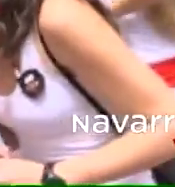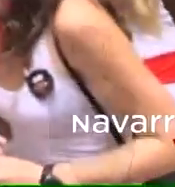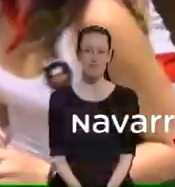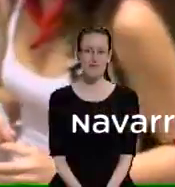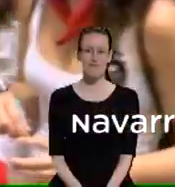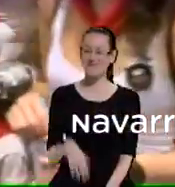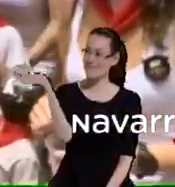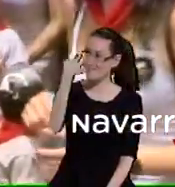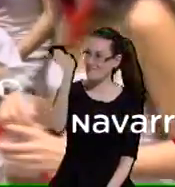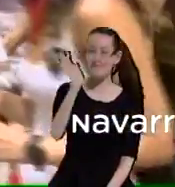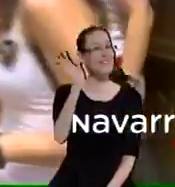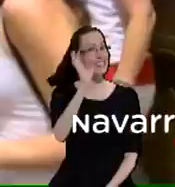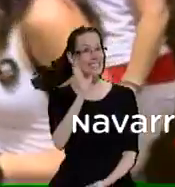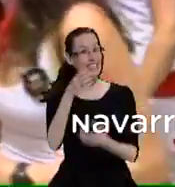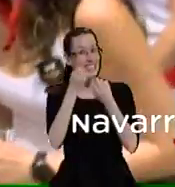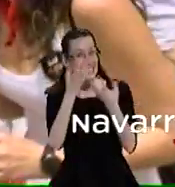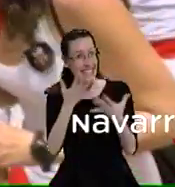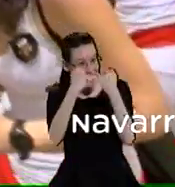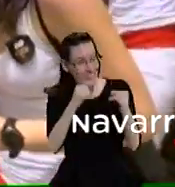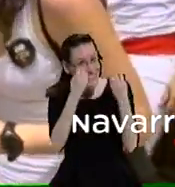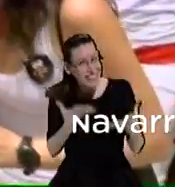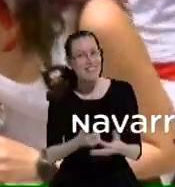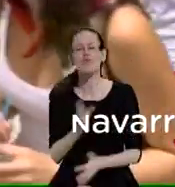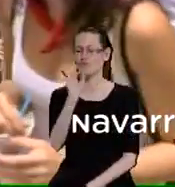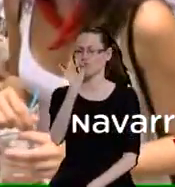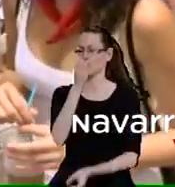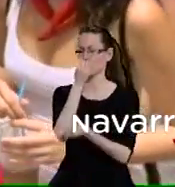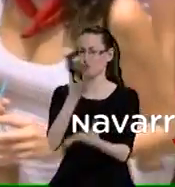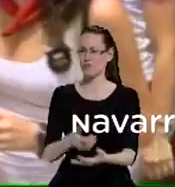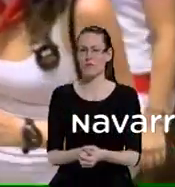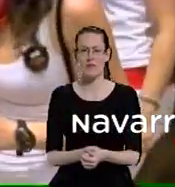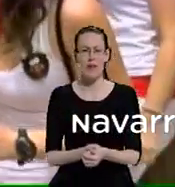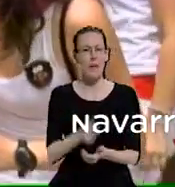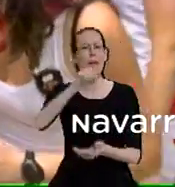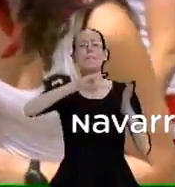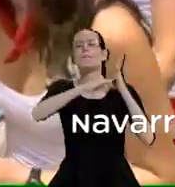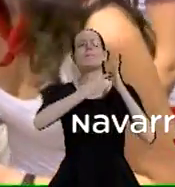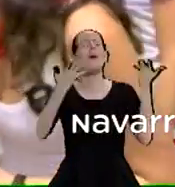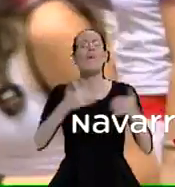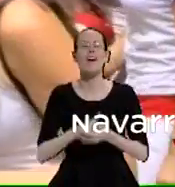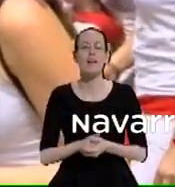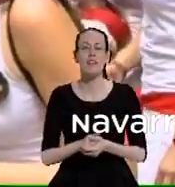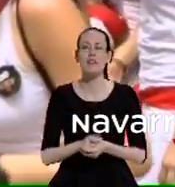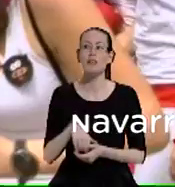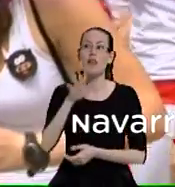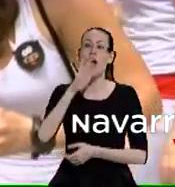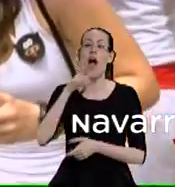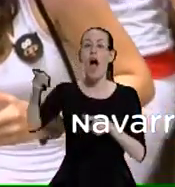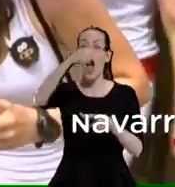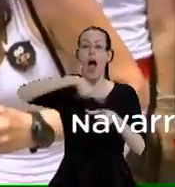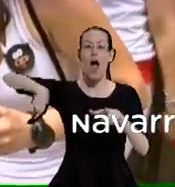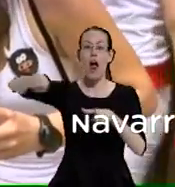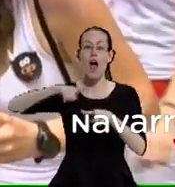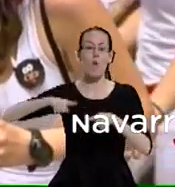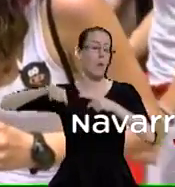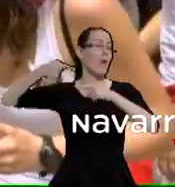¡Hola! ¿Qué tal las fiestas? ¿Han empezado bien? ¡Muy bien, sí! A ver, ¿y qué plan tenemos? Ahora dar la vueltica y luego